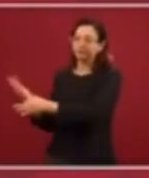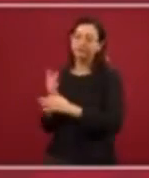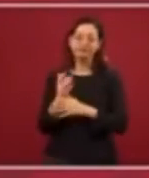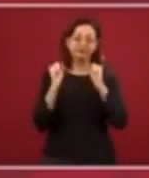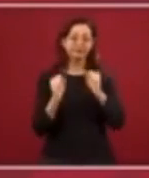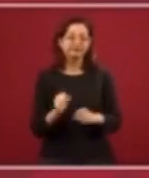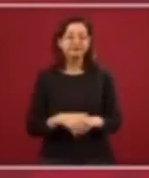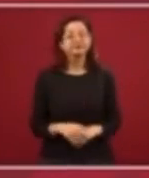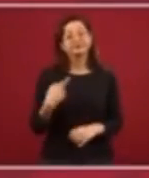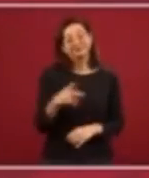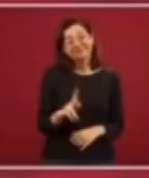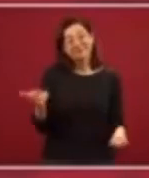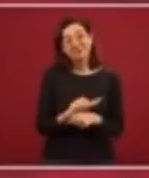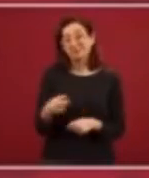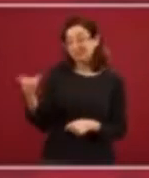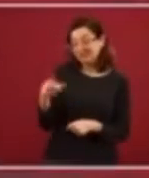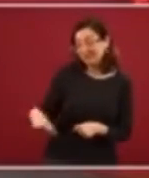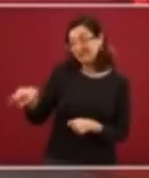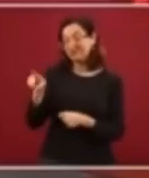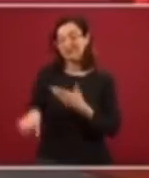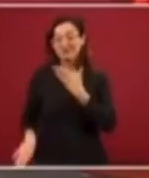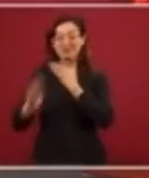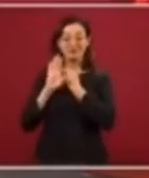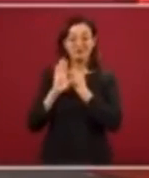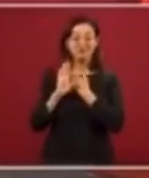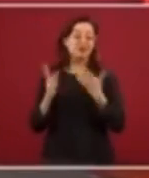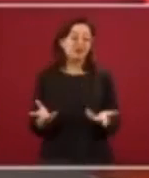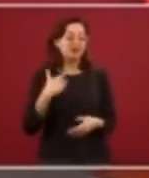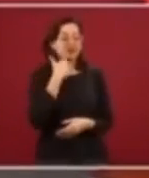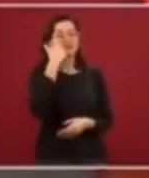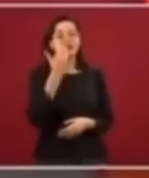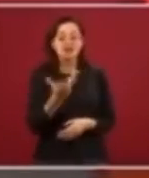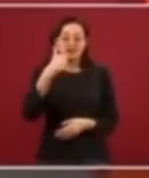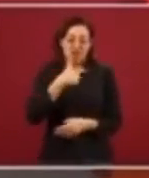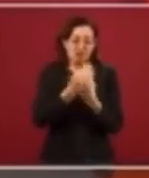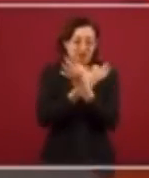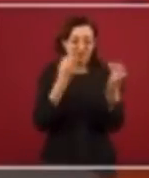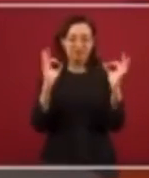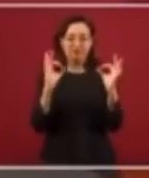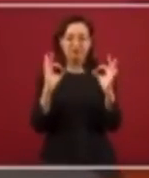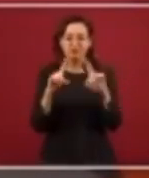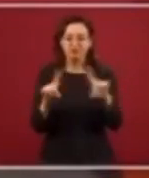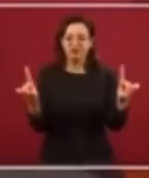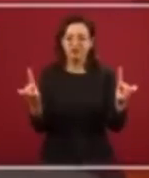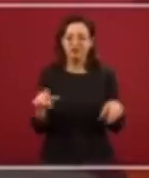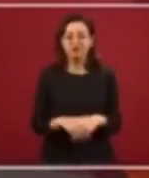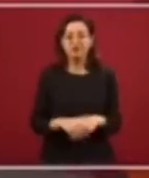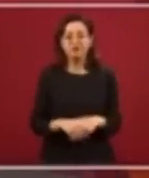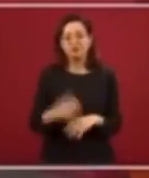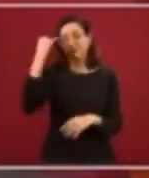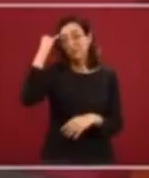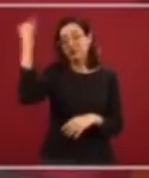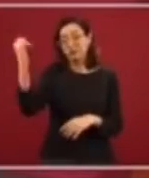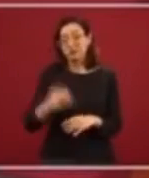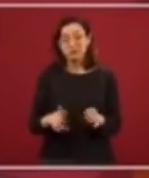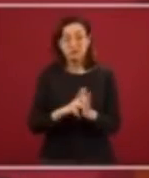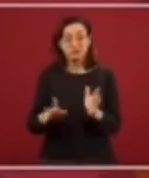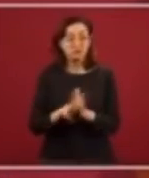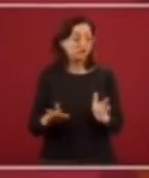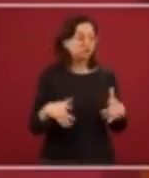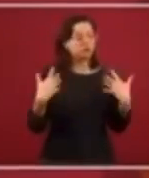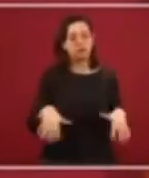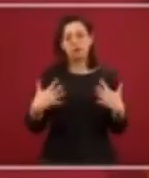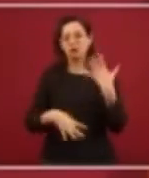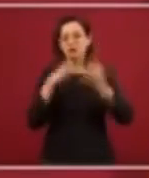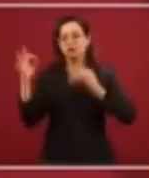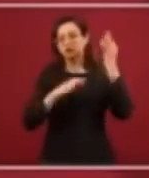que quisieran algunos adversarios que yo dijera lo contrario? Imagínense cómo serían las 8 columnas. Ya,